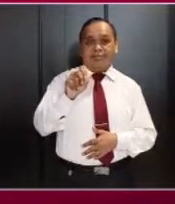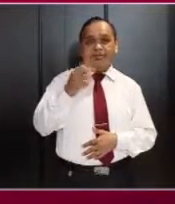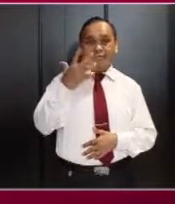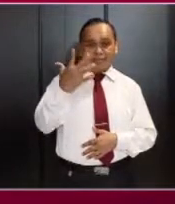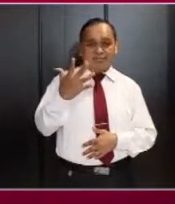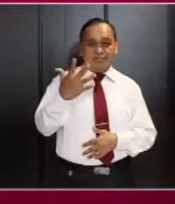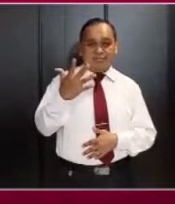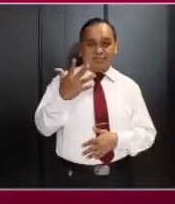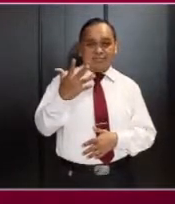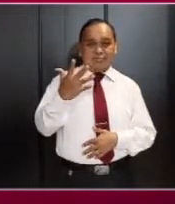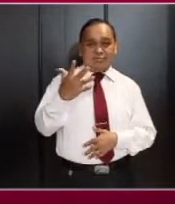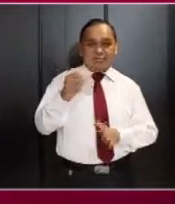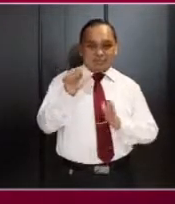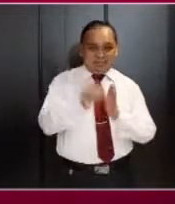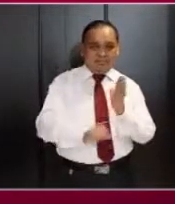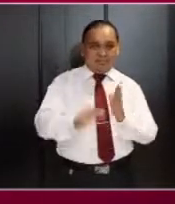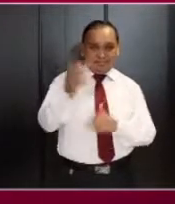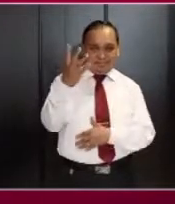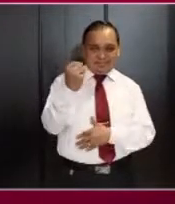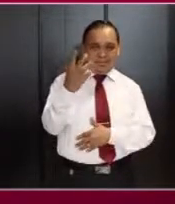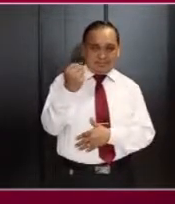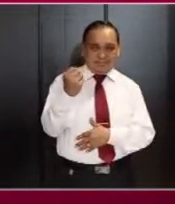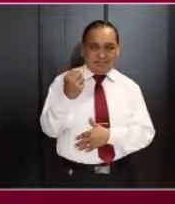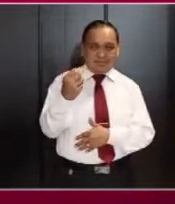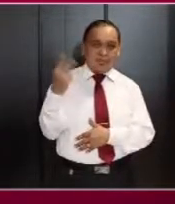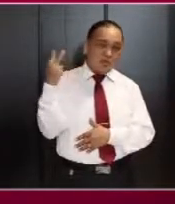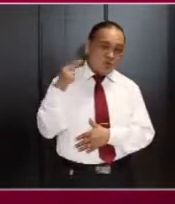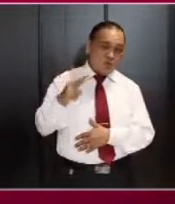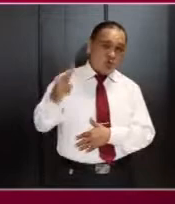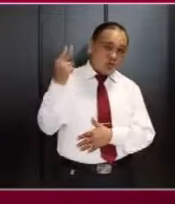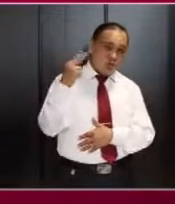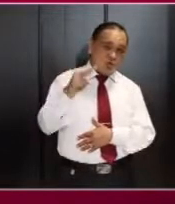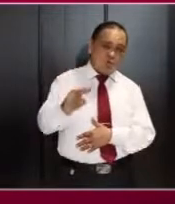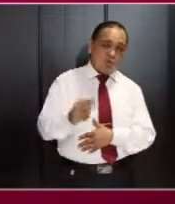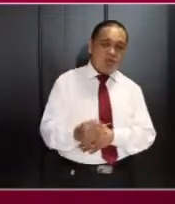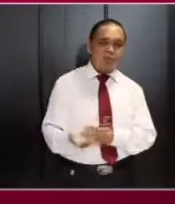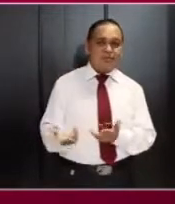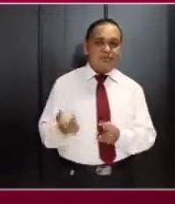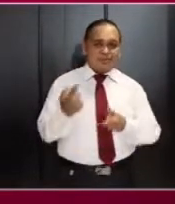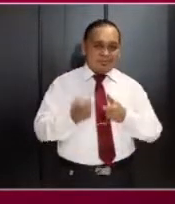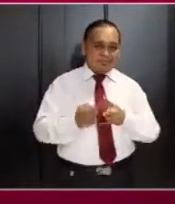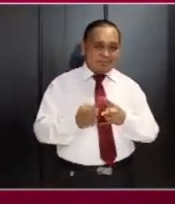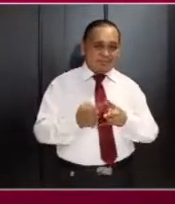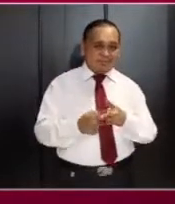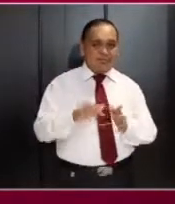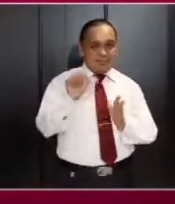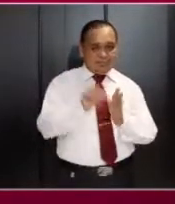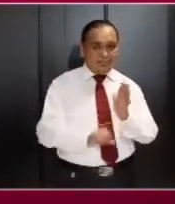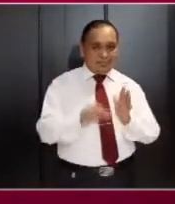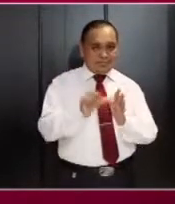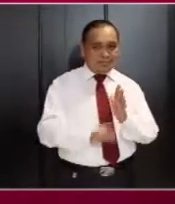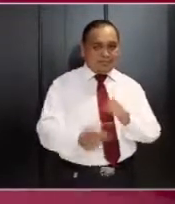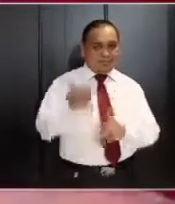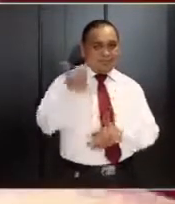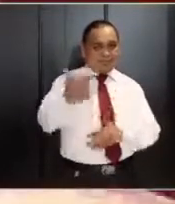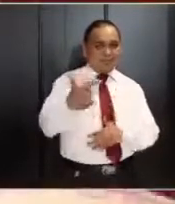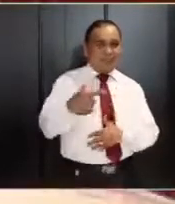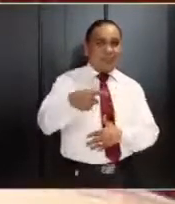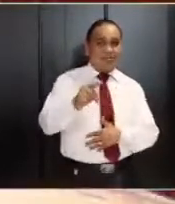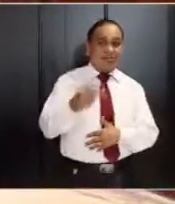en nueve meses, imagínense, no ha llegado ni al noveno mes. Y ya le adelantaron viajes. Hasta sacó mala cuenta, llevaba 7 meses y medio y ellos cuentan 9.